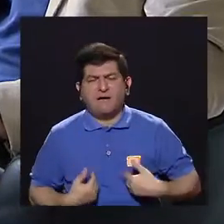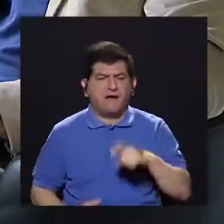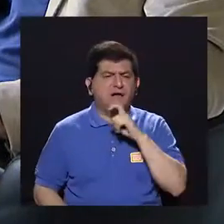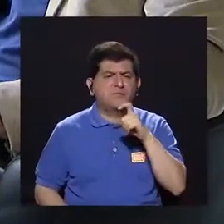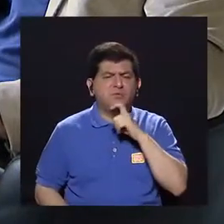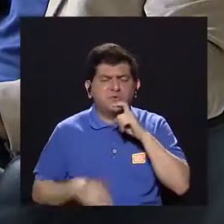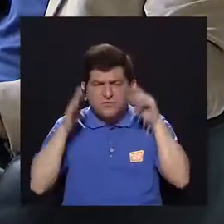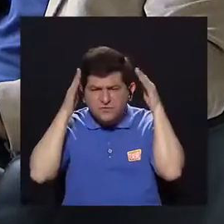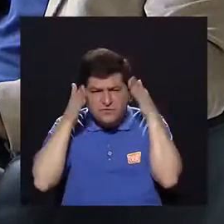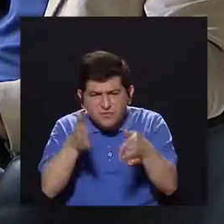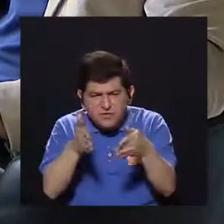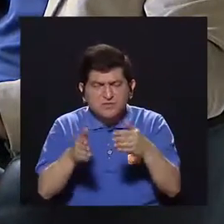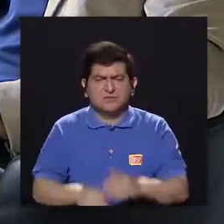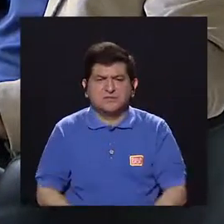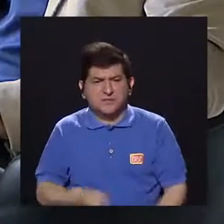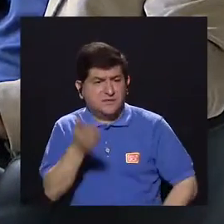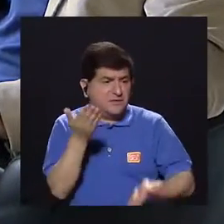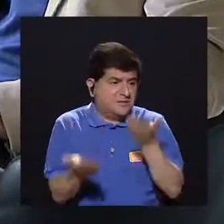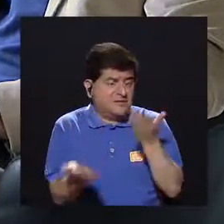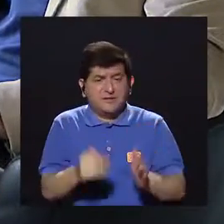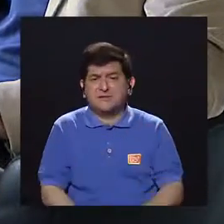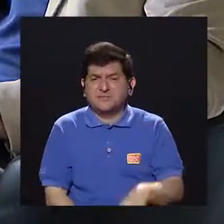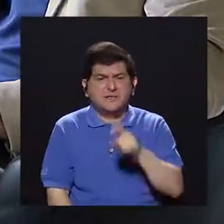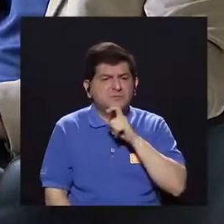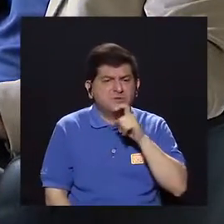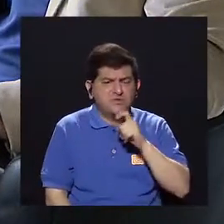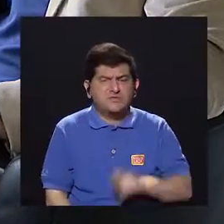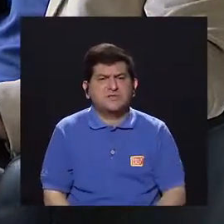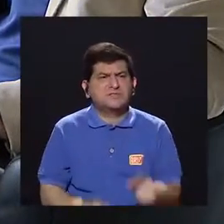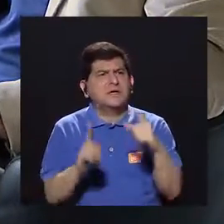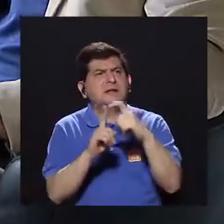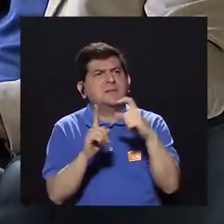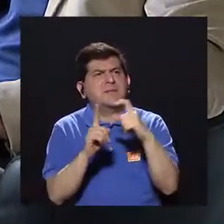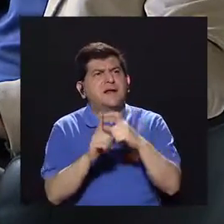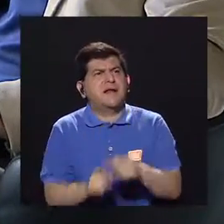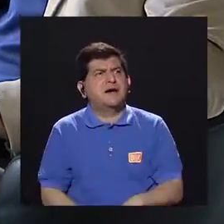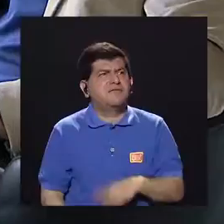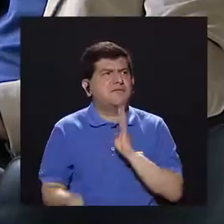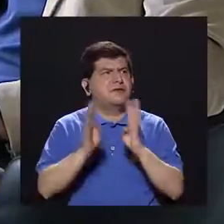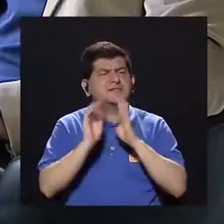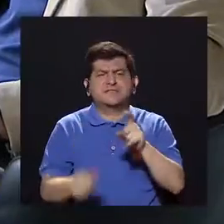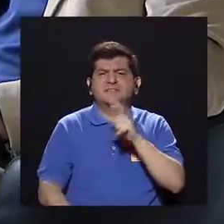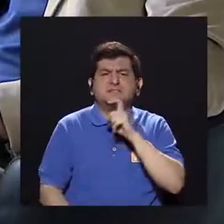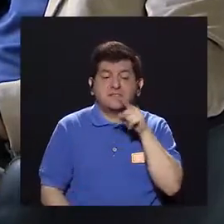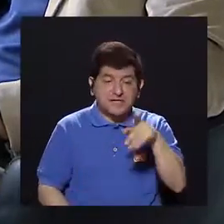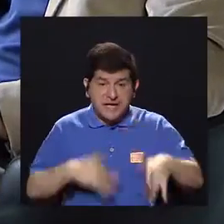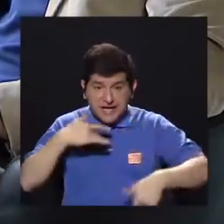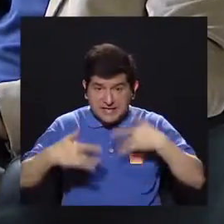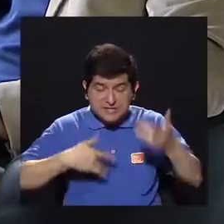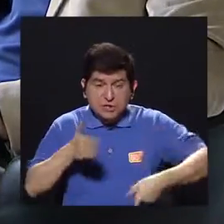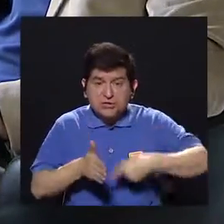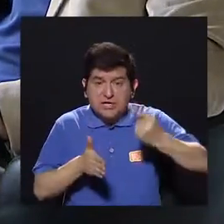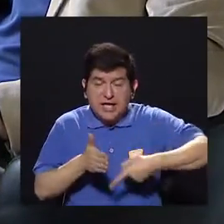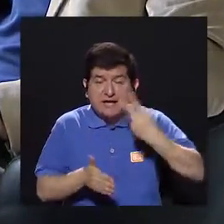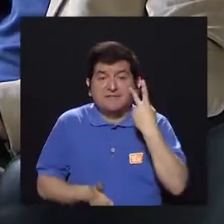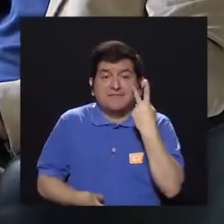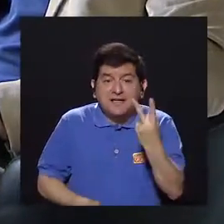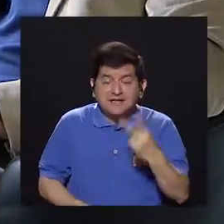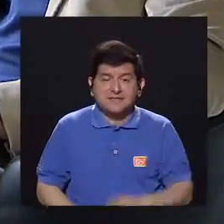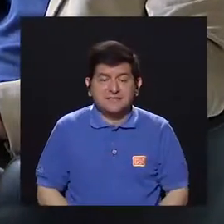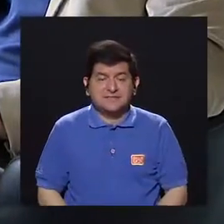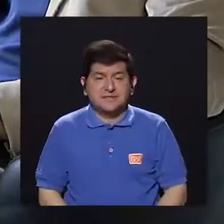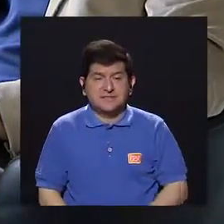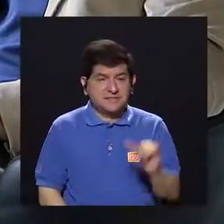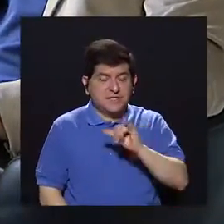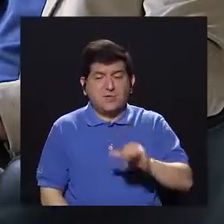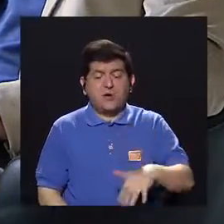dificulta encontrar las palabras al expresarse. Esos son síntomas que a veces vemos en la esclerosis múltiple, pero se puede confundir con cuadros